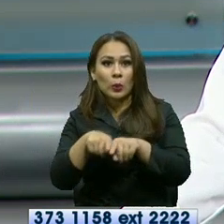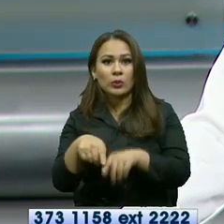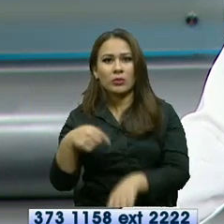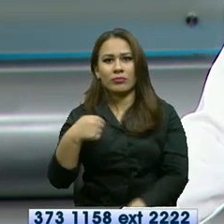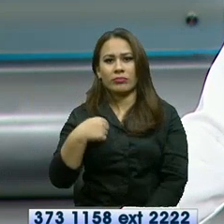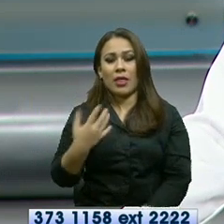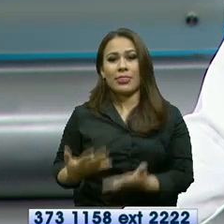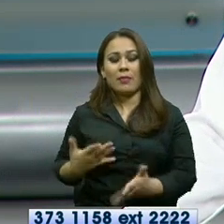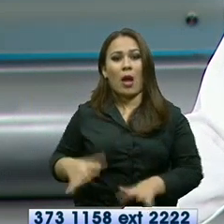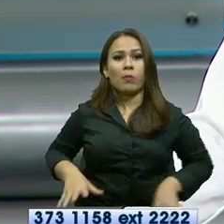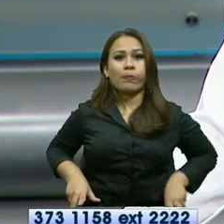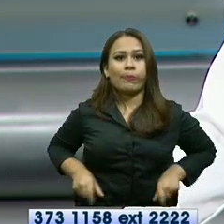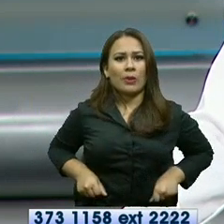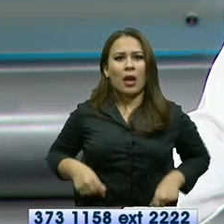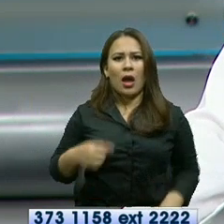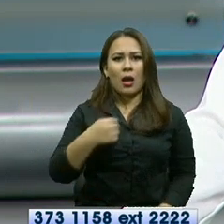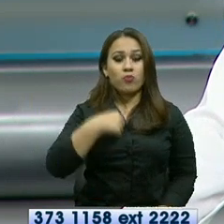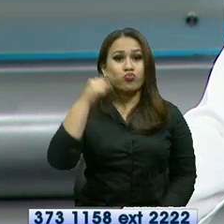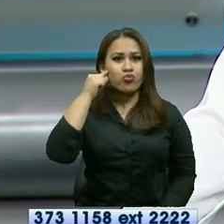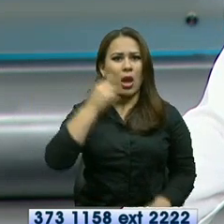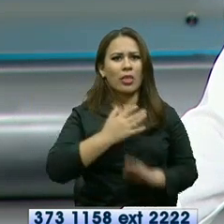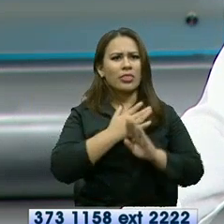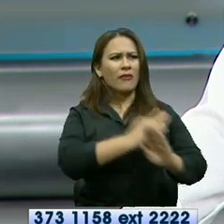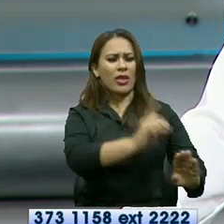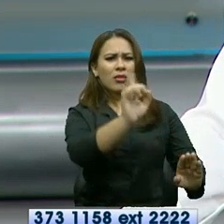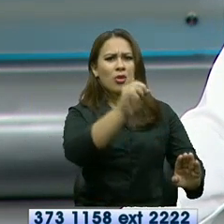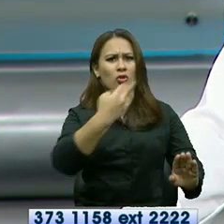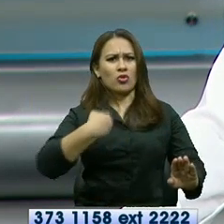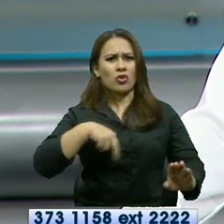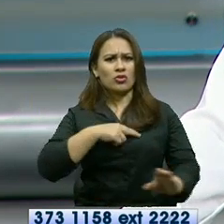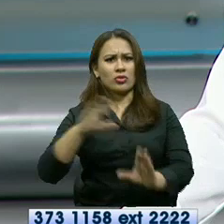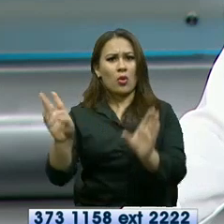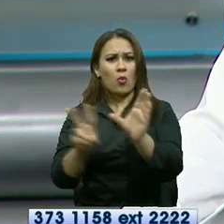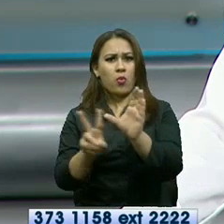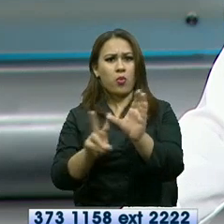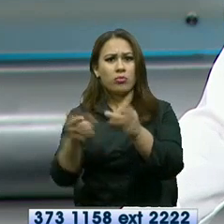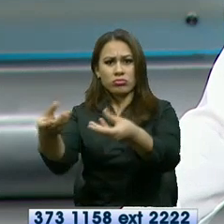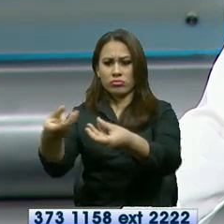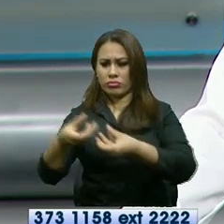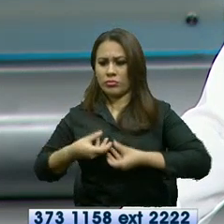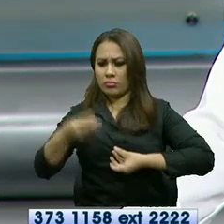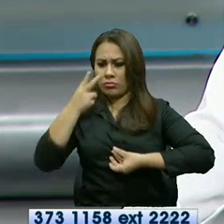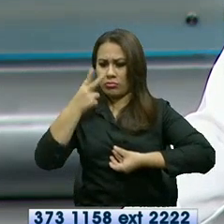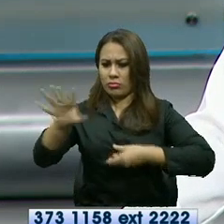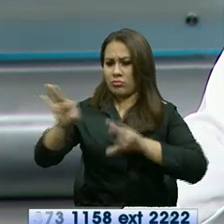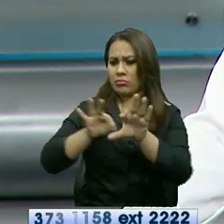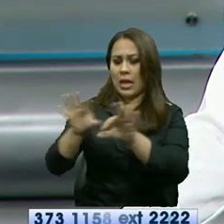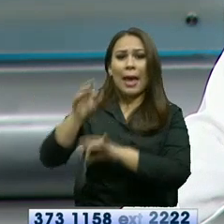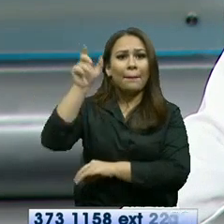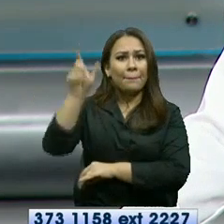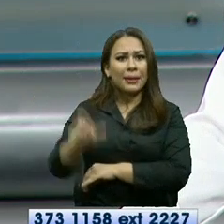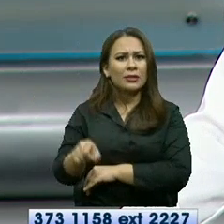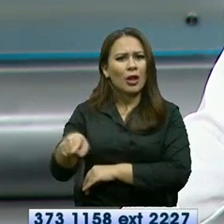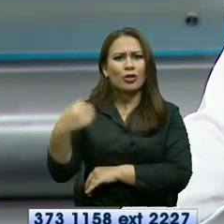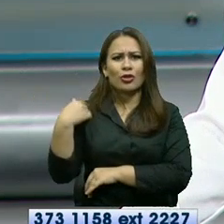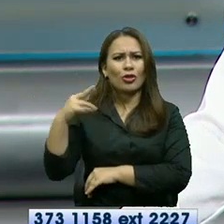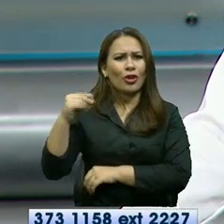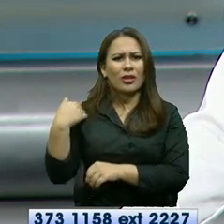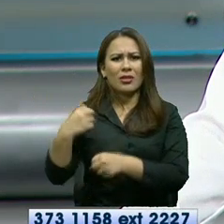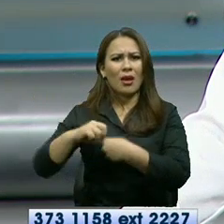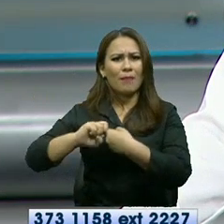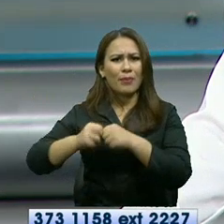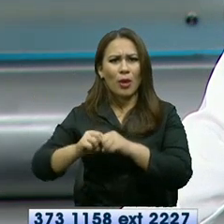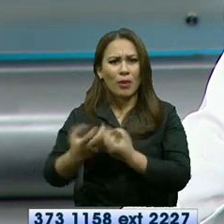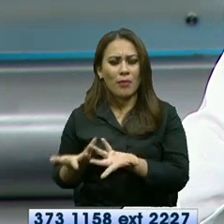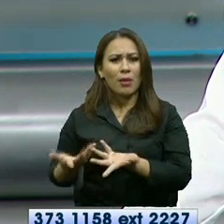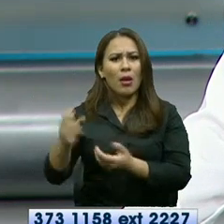soborno por Odebrecht. González defendió el proceso e hizo hincapié que al momento de la selección, el funcionario no tenía impedimento alguno